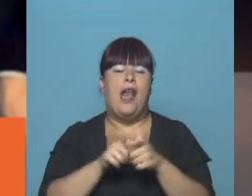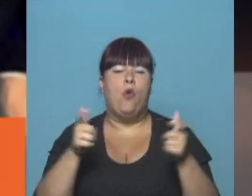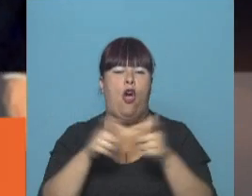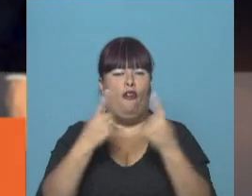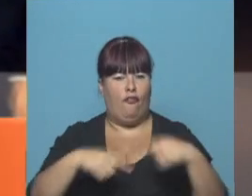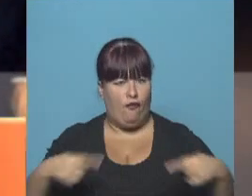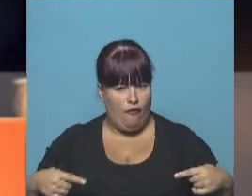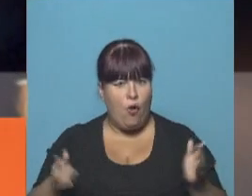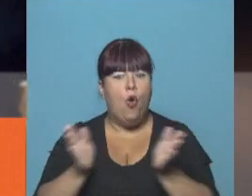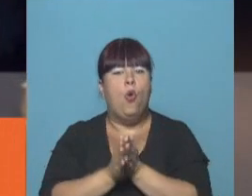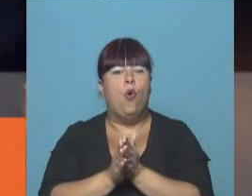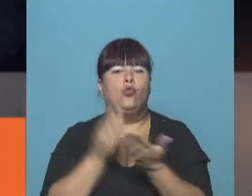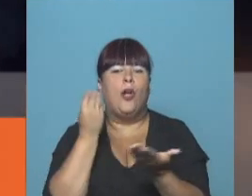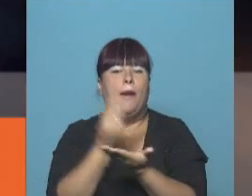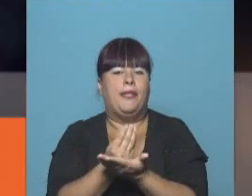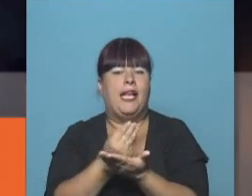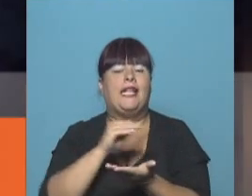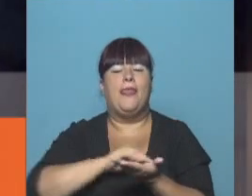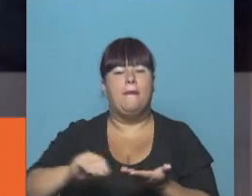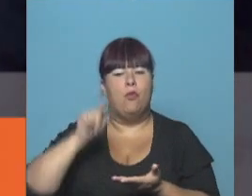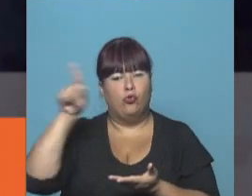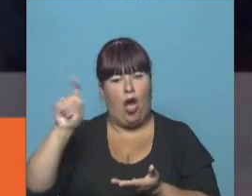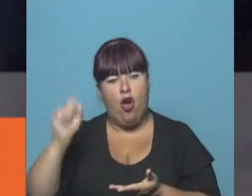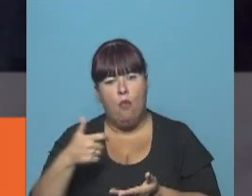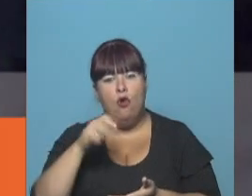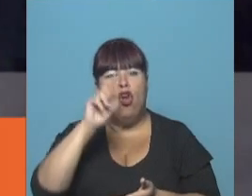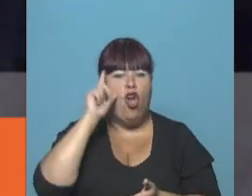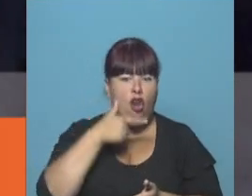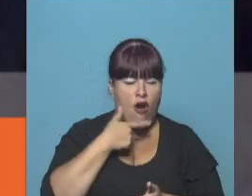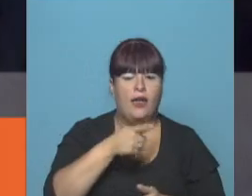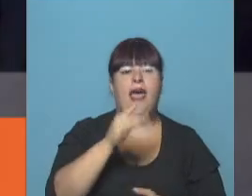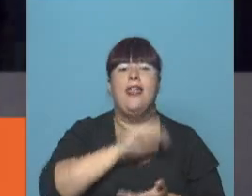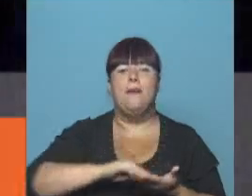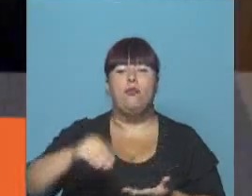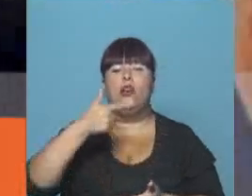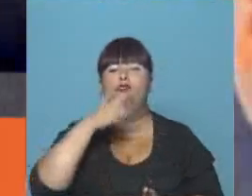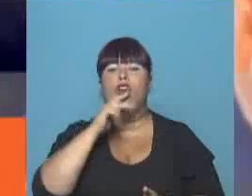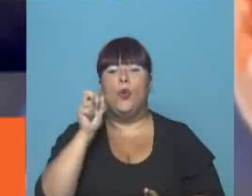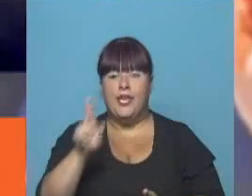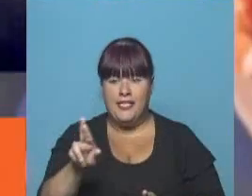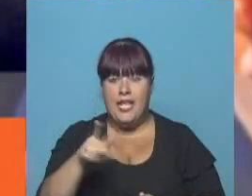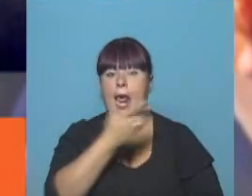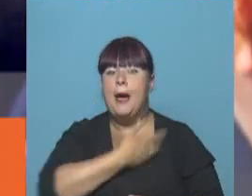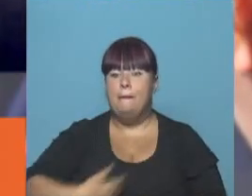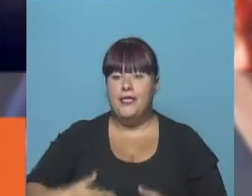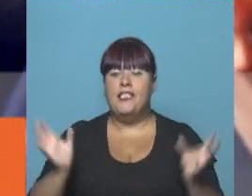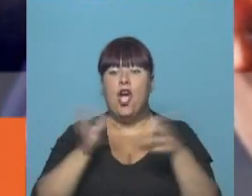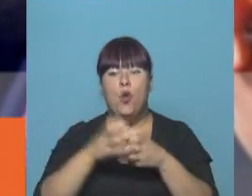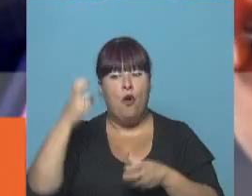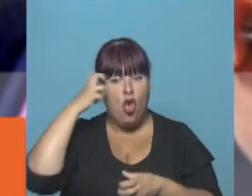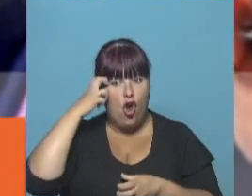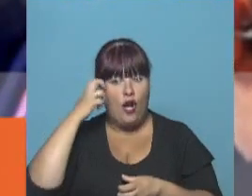encuentros con representantes de las cámaras de los comunes y de los lores la diputada margarita stolbizer que es presidenta del grupo parlamentario